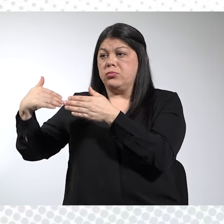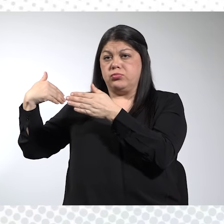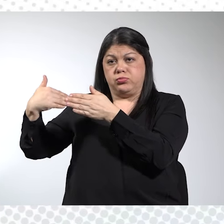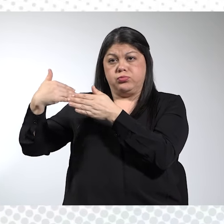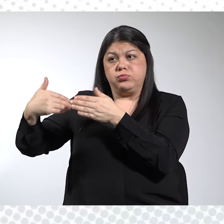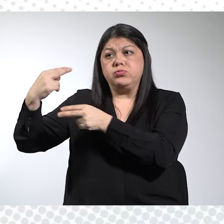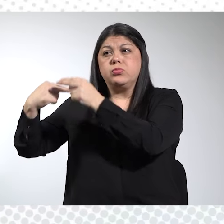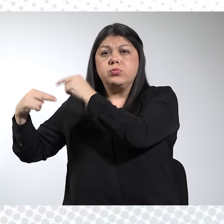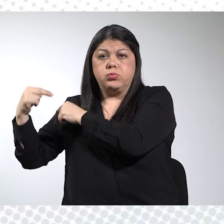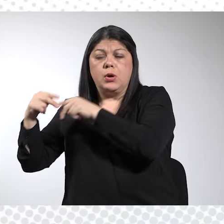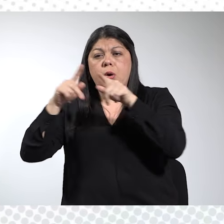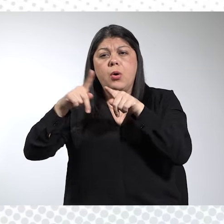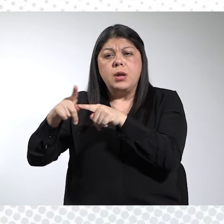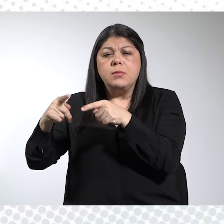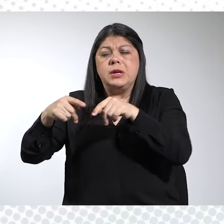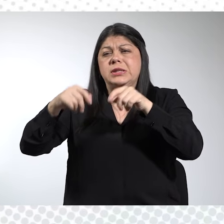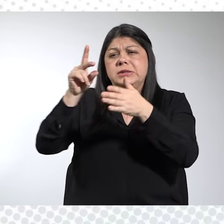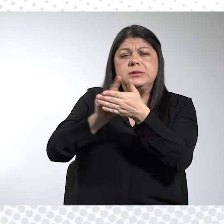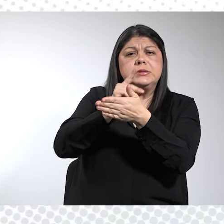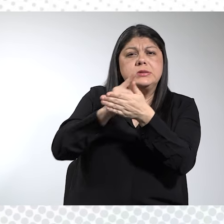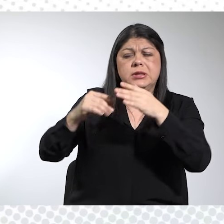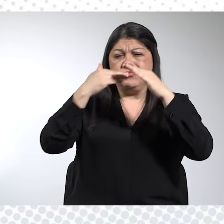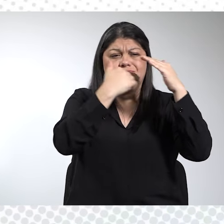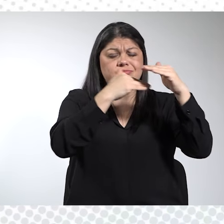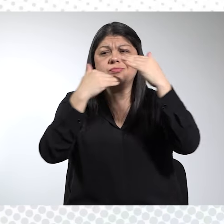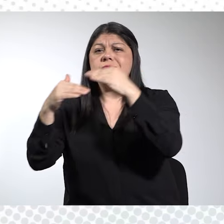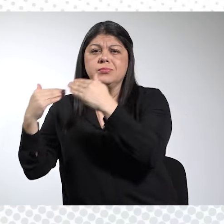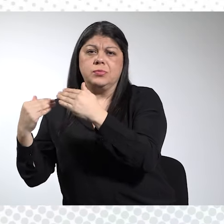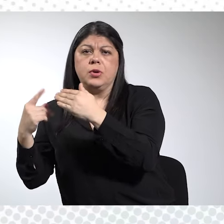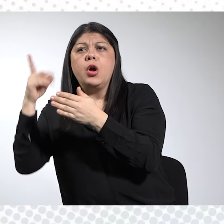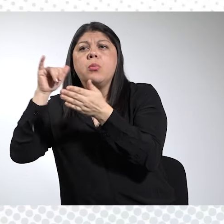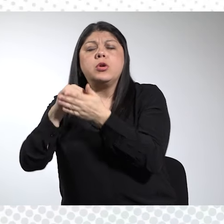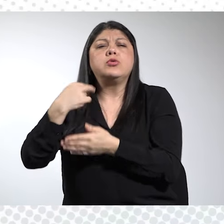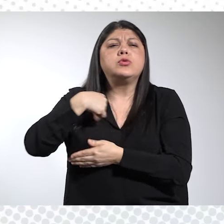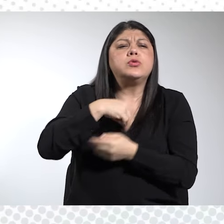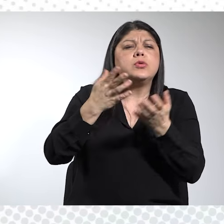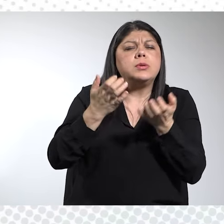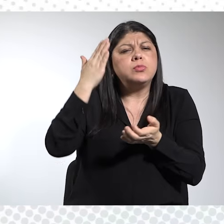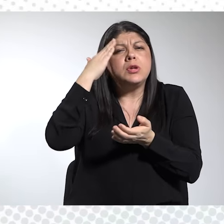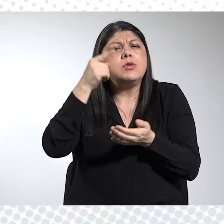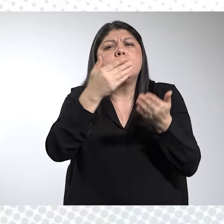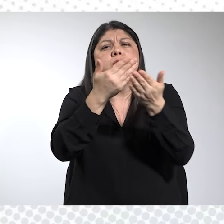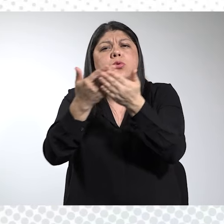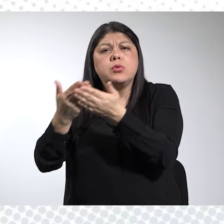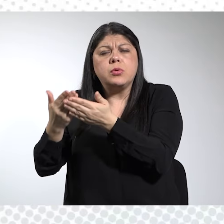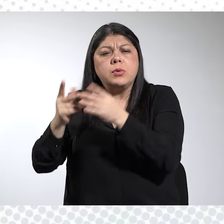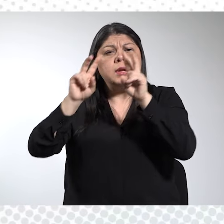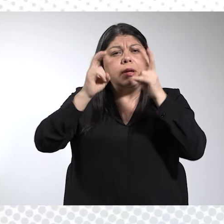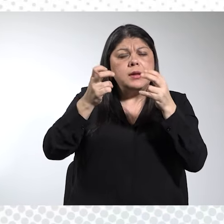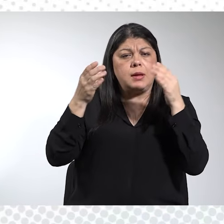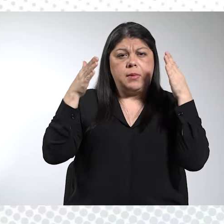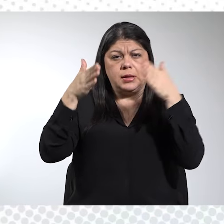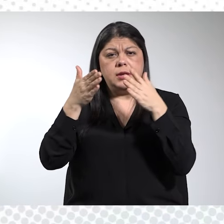sido históricamente una población sujeta de múltiples discriminaciones y limitaciones. Por ello queremos conocer sus propuestas en